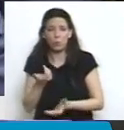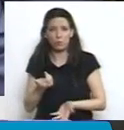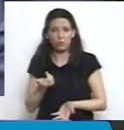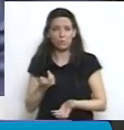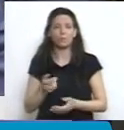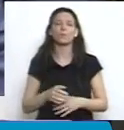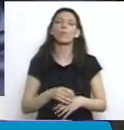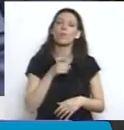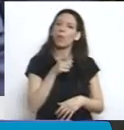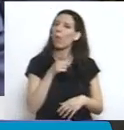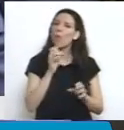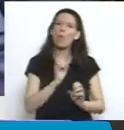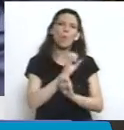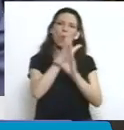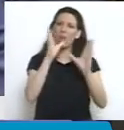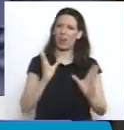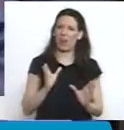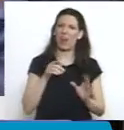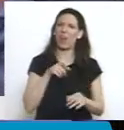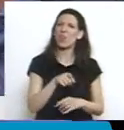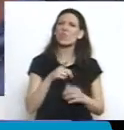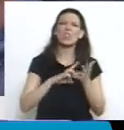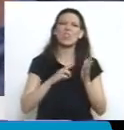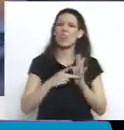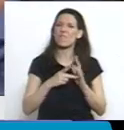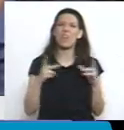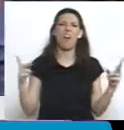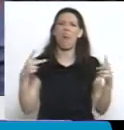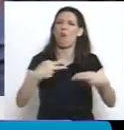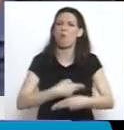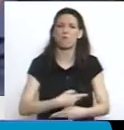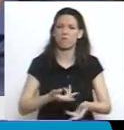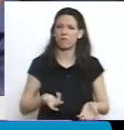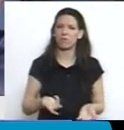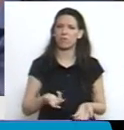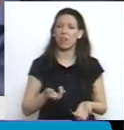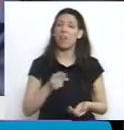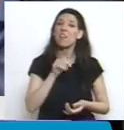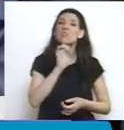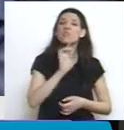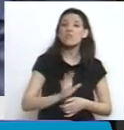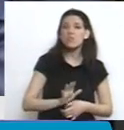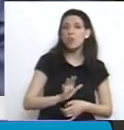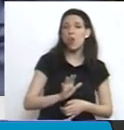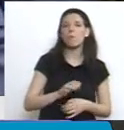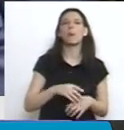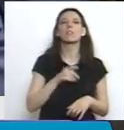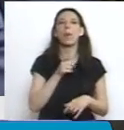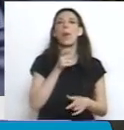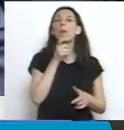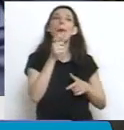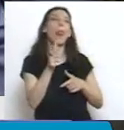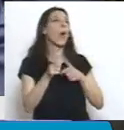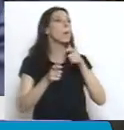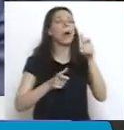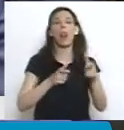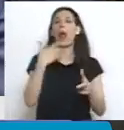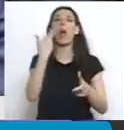Esto claramente significa ajuste y no son simplemente palabras hacia el